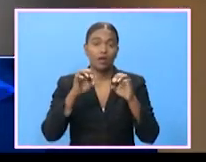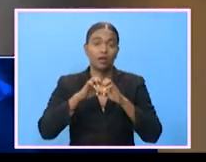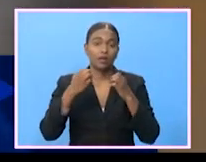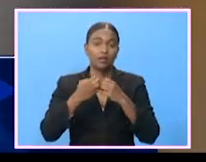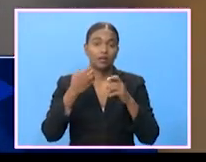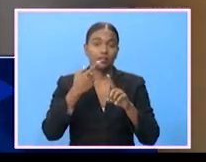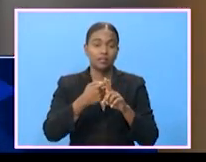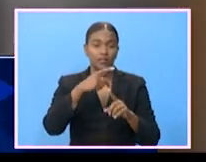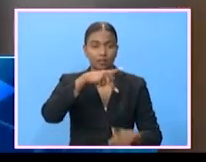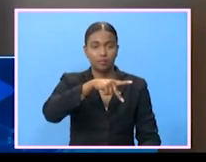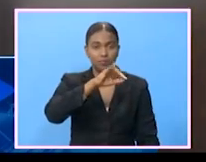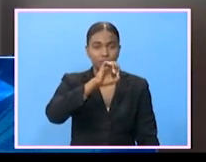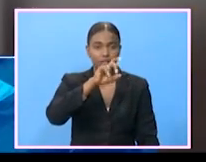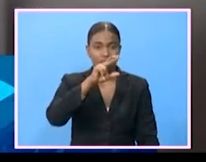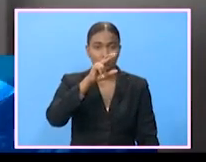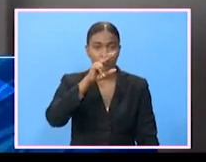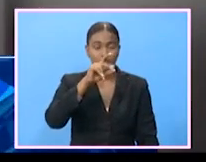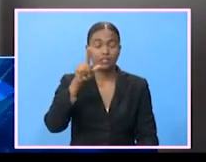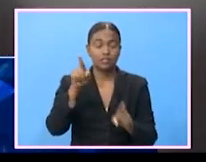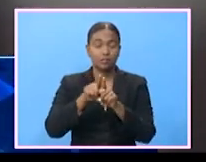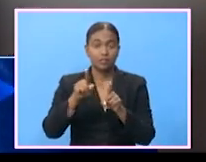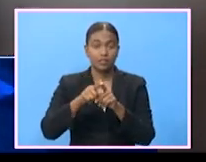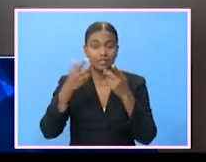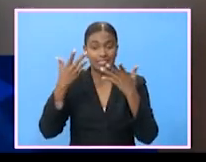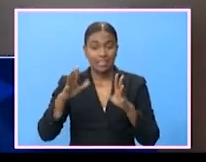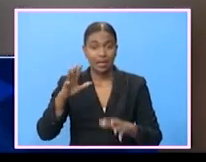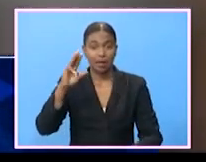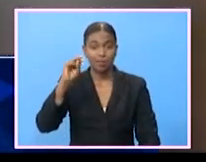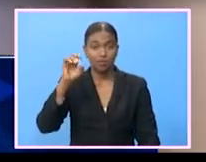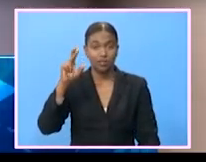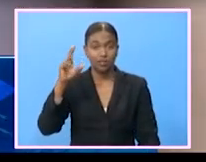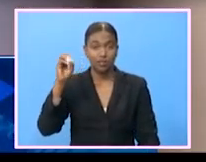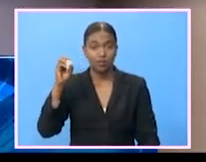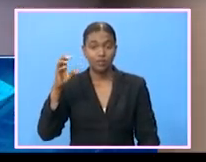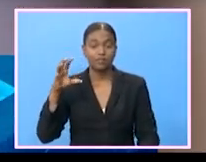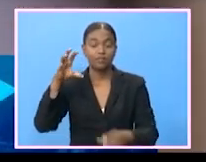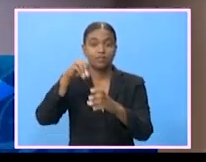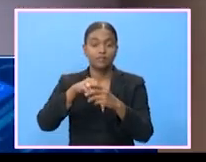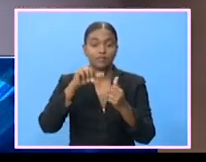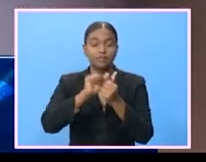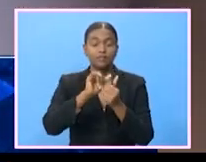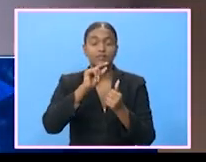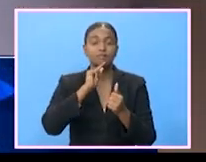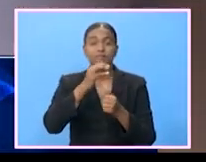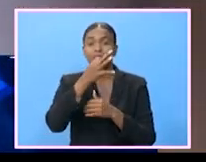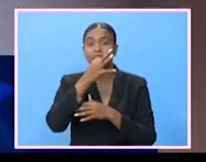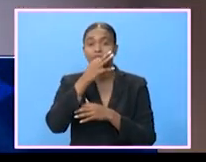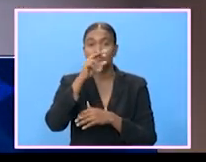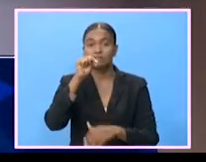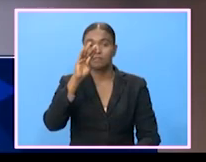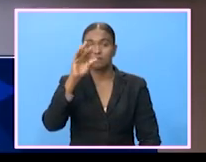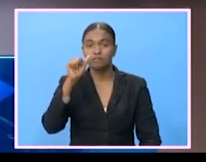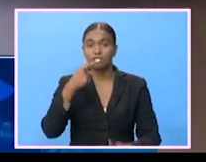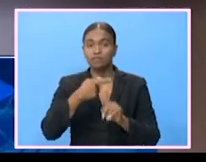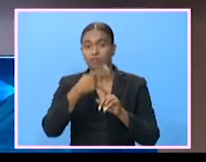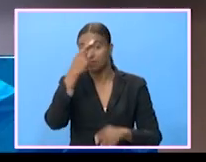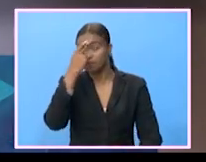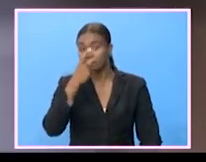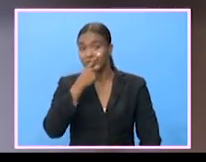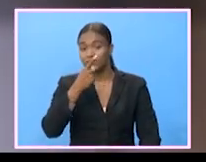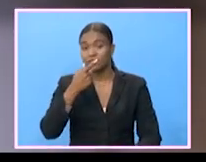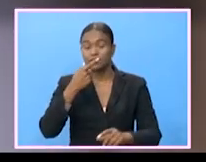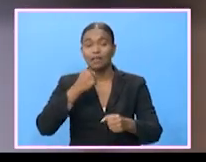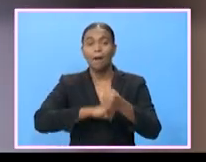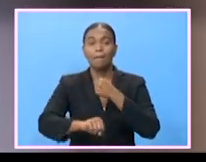de los Pacers de Indiana. Mientras que Jan Montero, quien está perfilado para ser el próximo NBA de República Dominicana, nativo